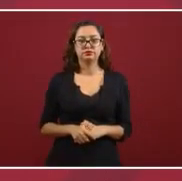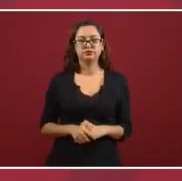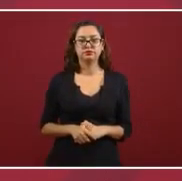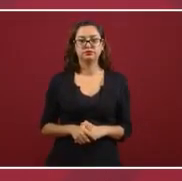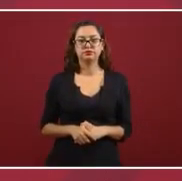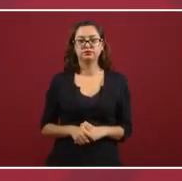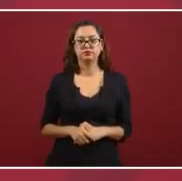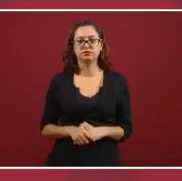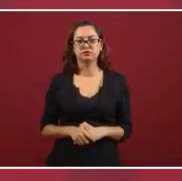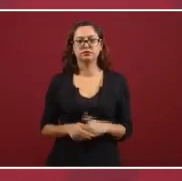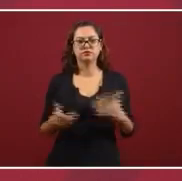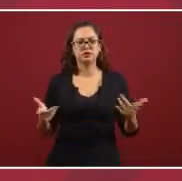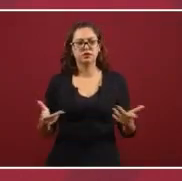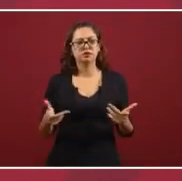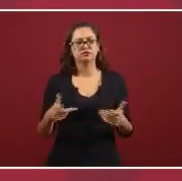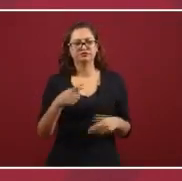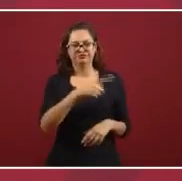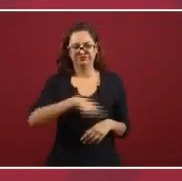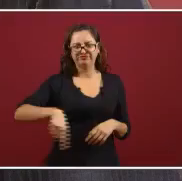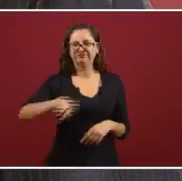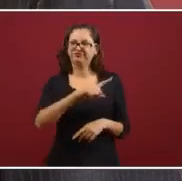no caer en ninguna provocación,